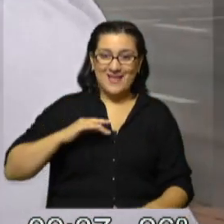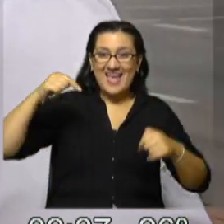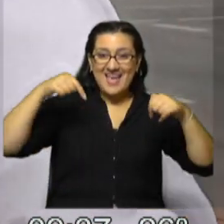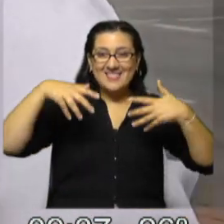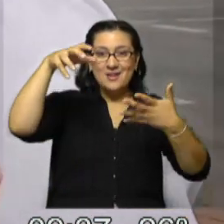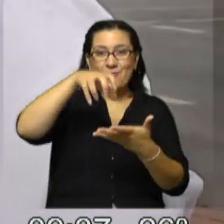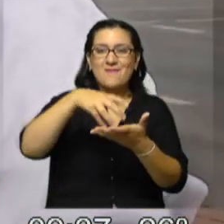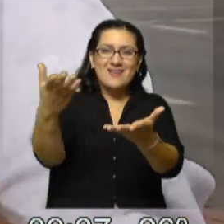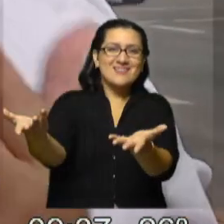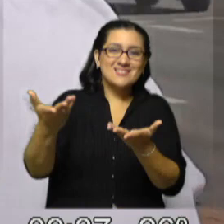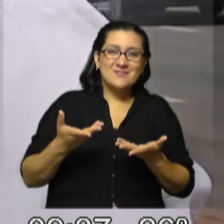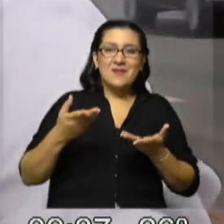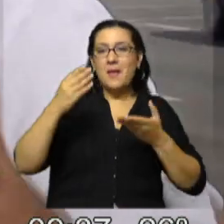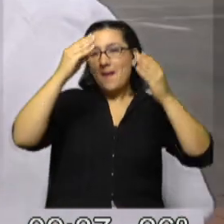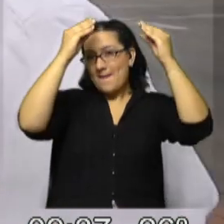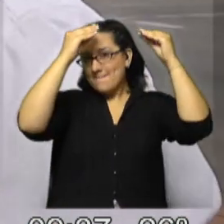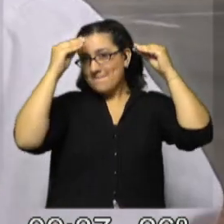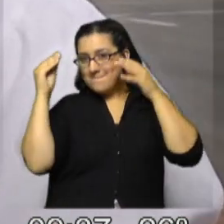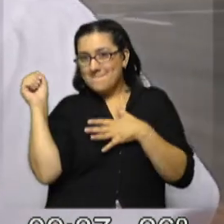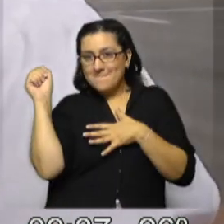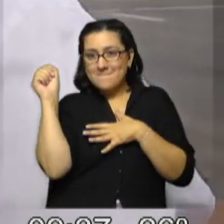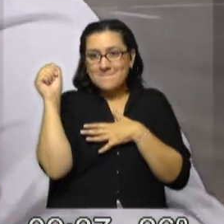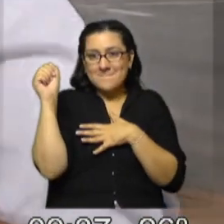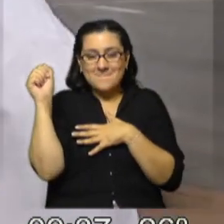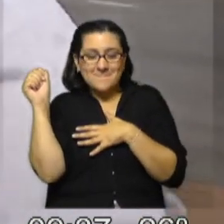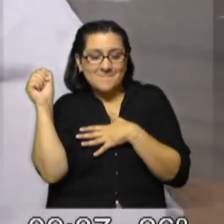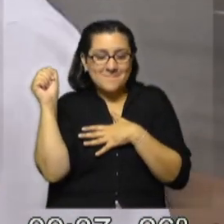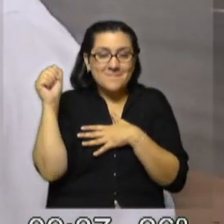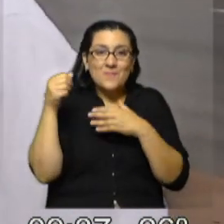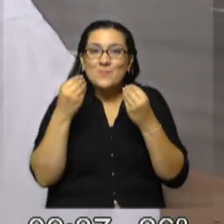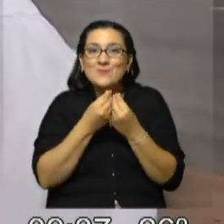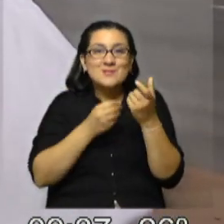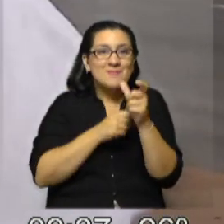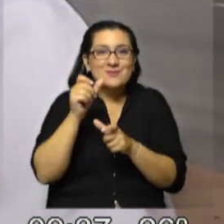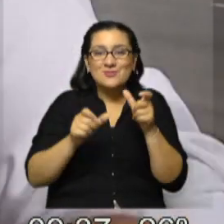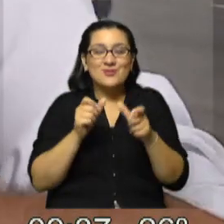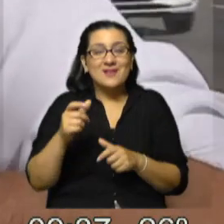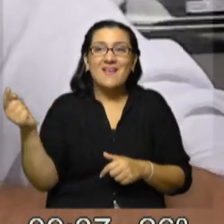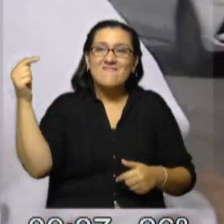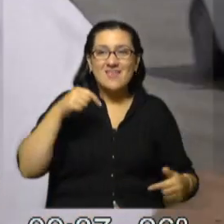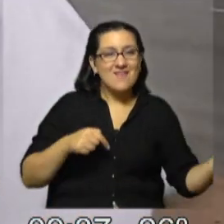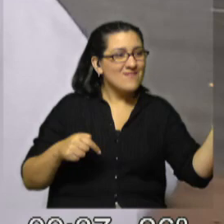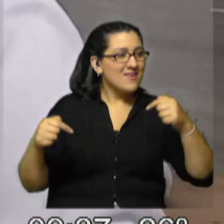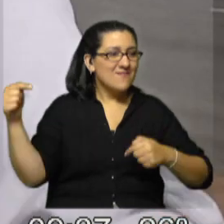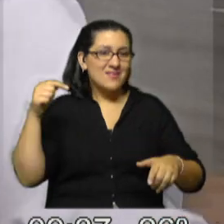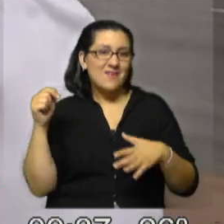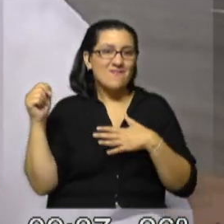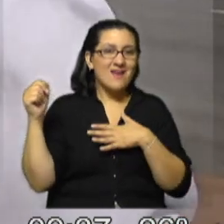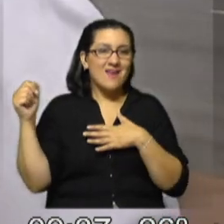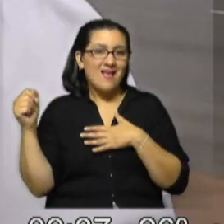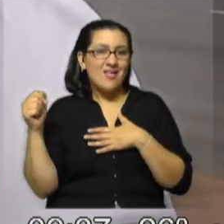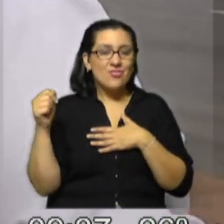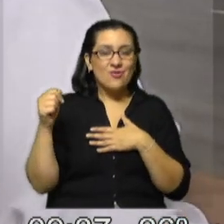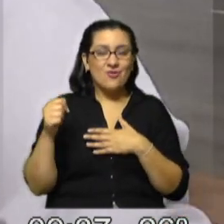hoy va a recibir milongas. Mucha gente que viene milongueando desde hace mucho tiempo en las milongas de esquina en